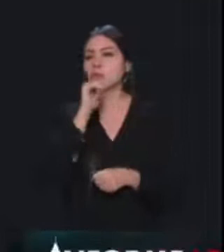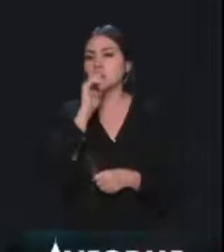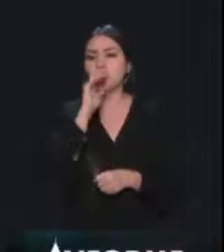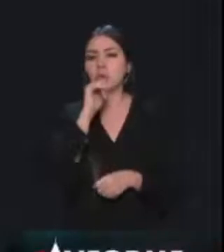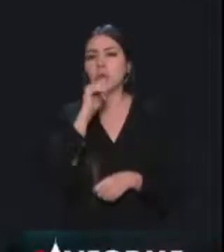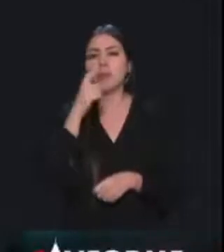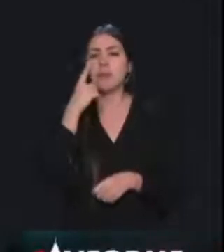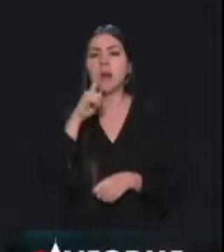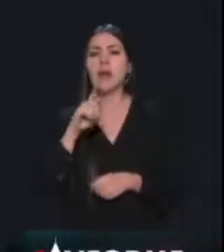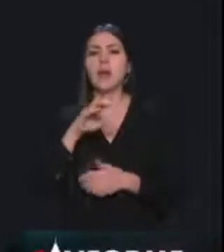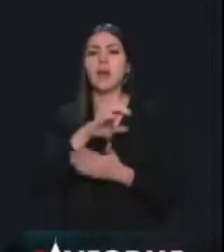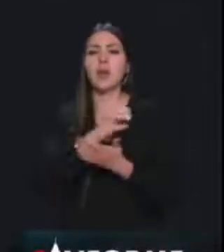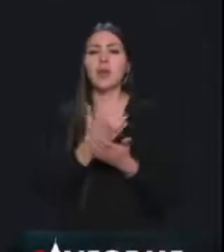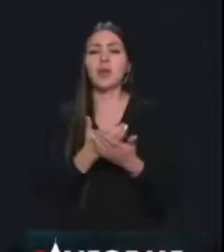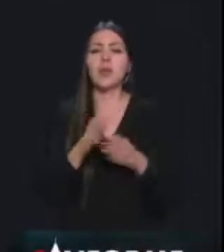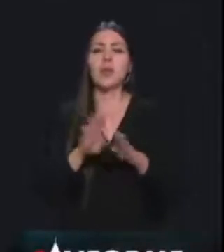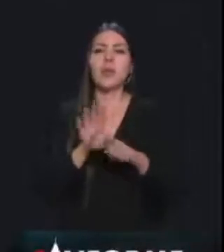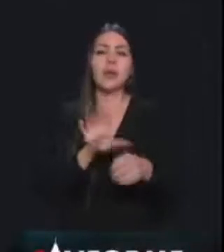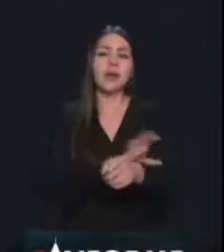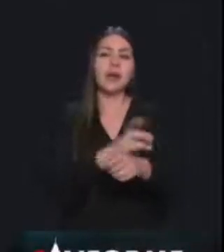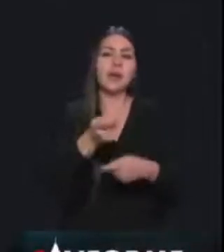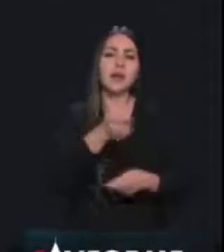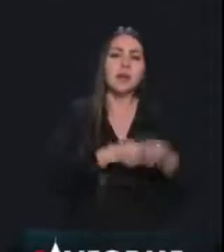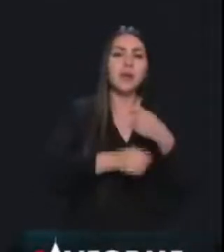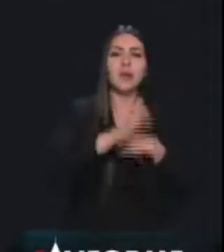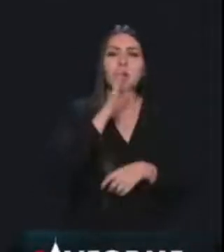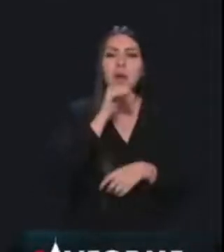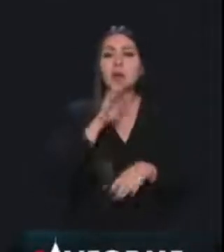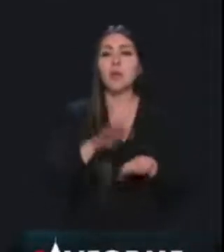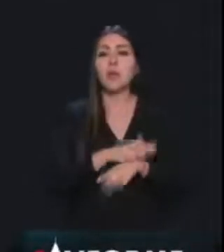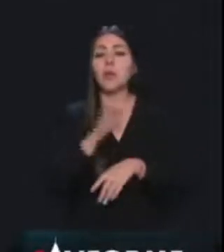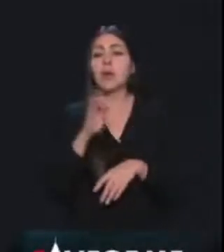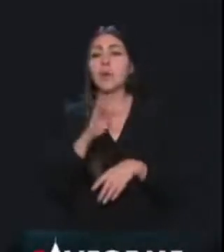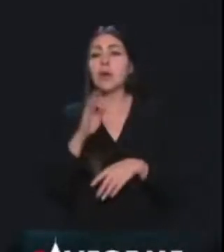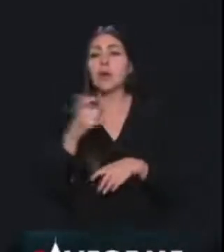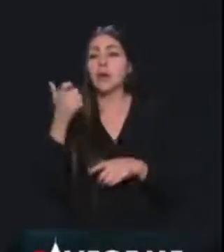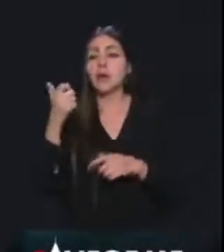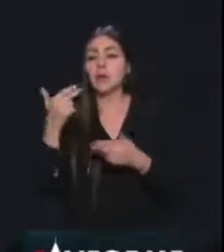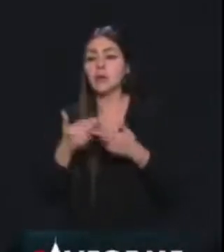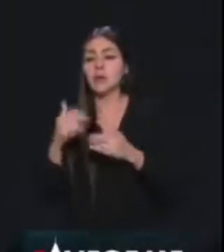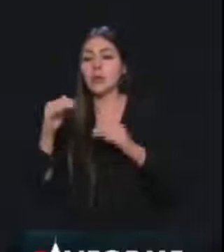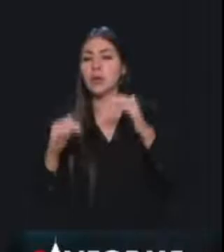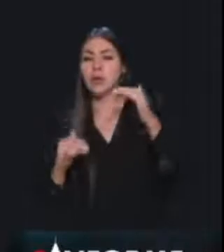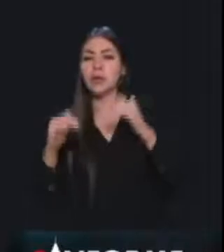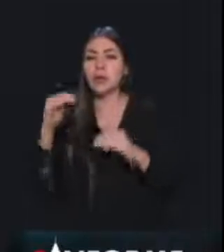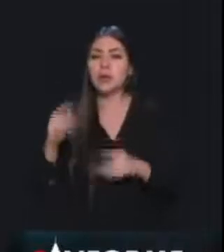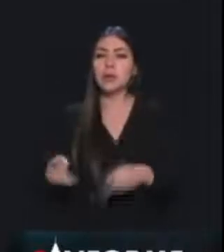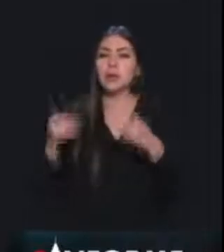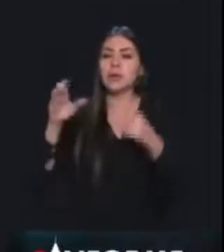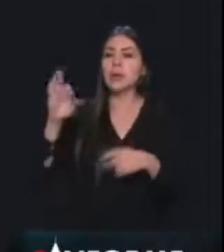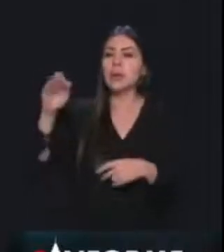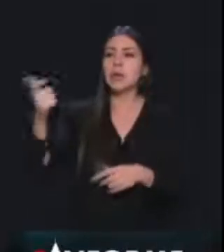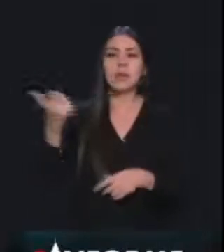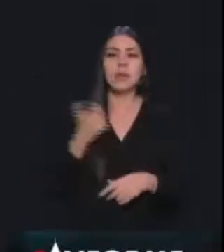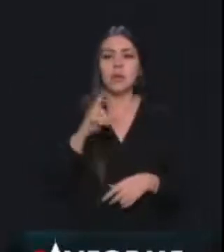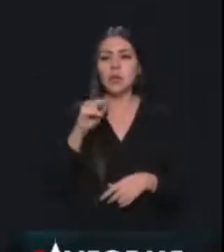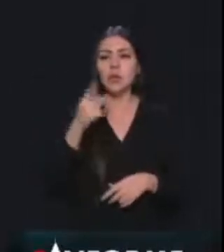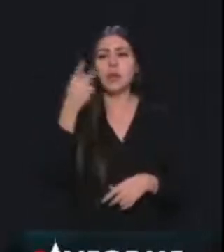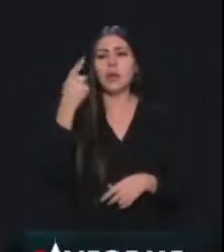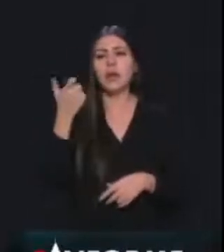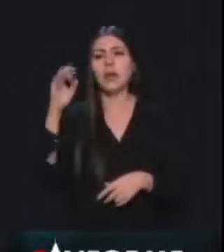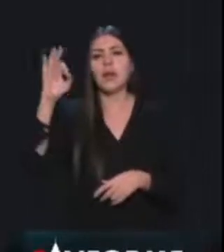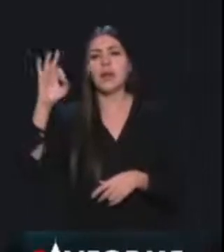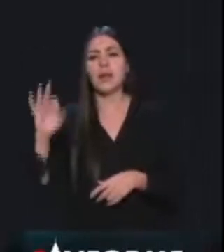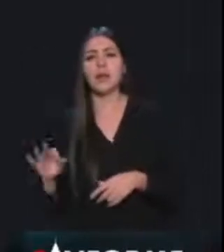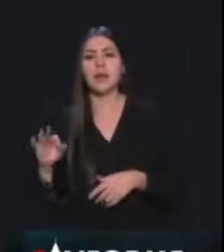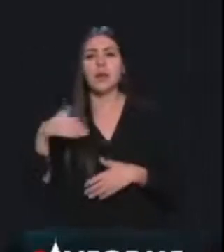como de intercambio de energía, porque ahí si tenías un excedente, medio se lo vendías a CFE, lo único, no te iban a pagar nada, pero te iban a hacer un descuento en